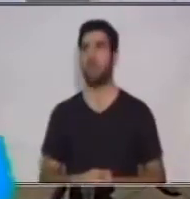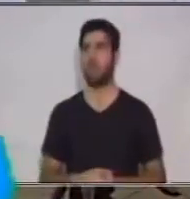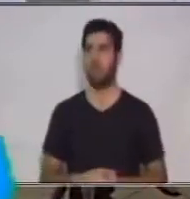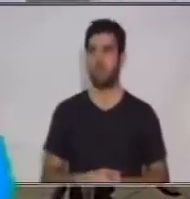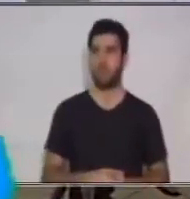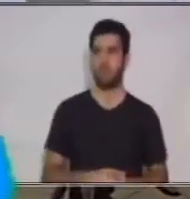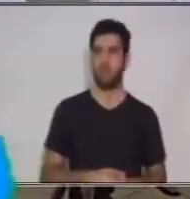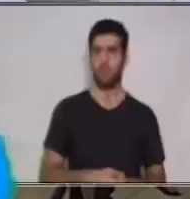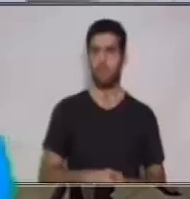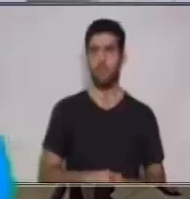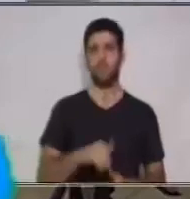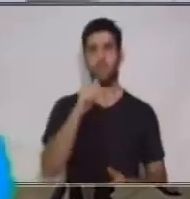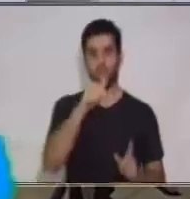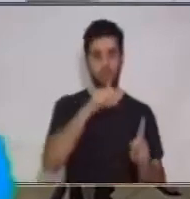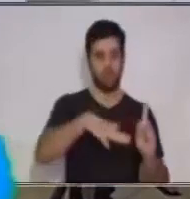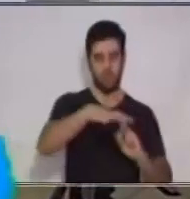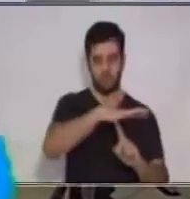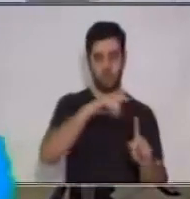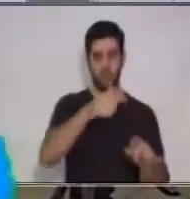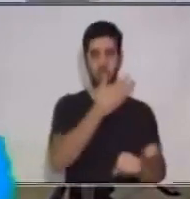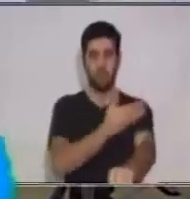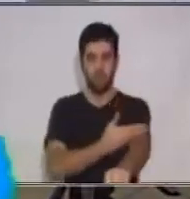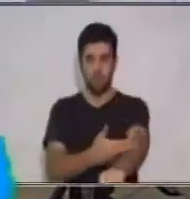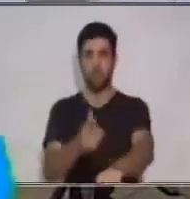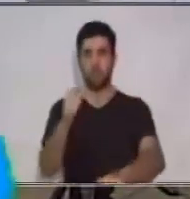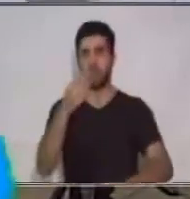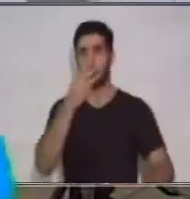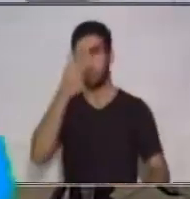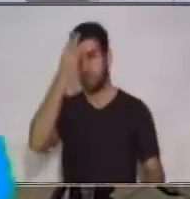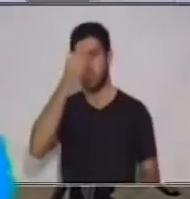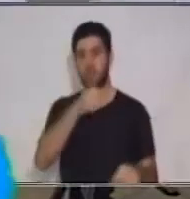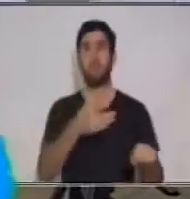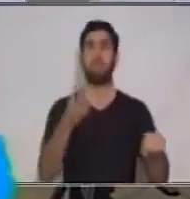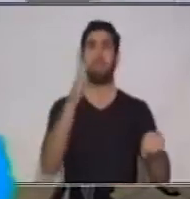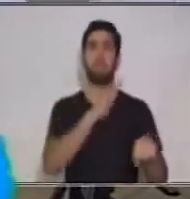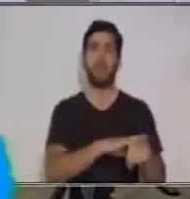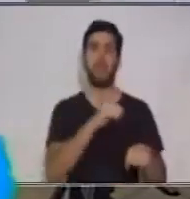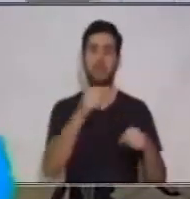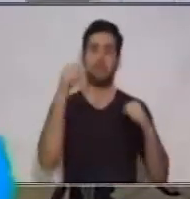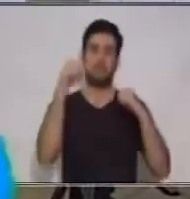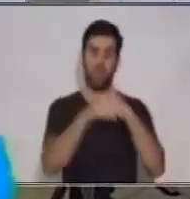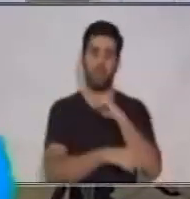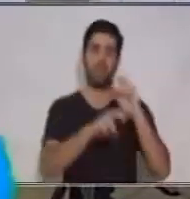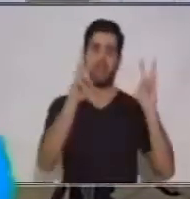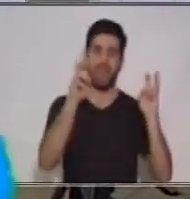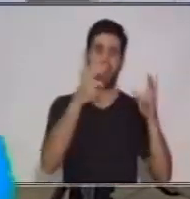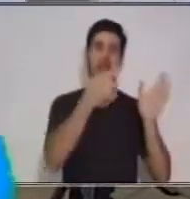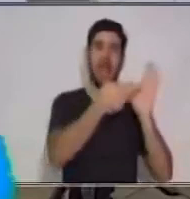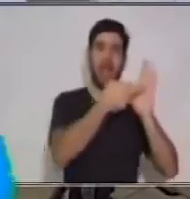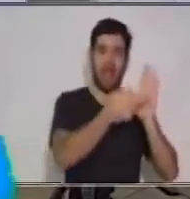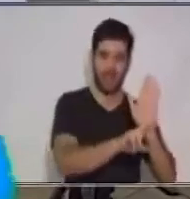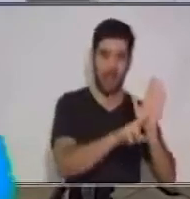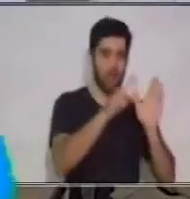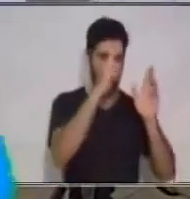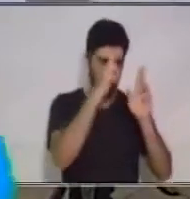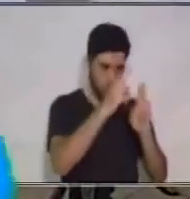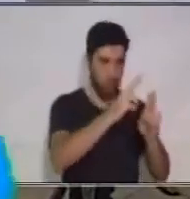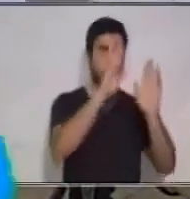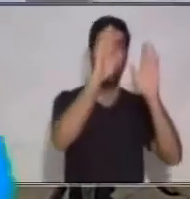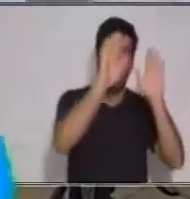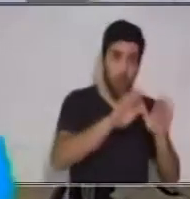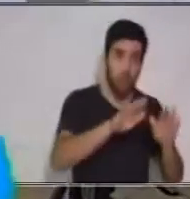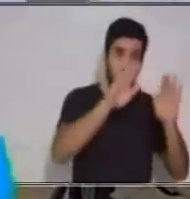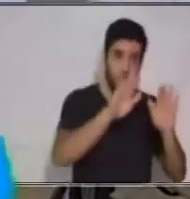el caso de la literatura precolombina, el teatro es más religioso a nivel de rituales